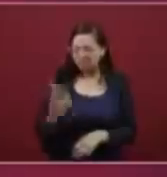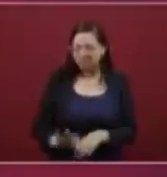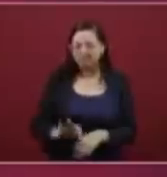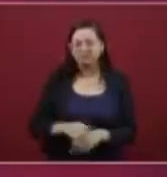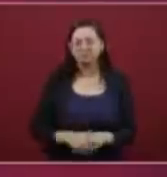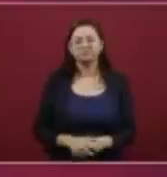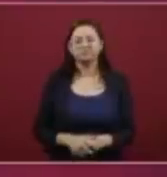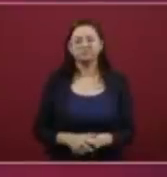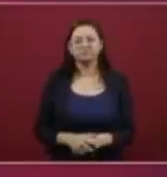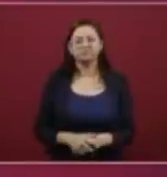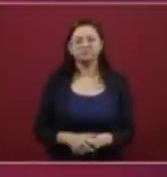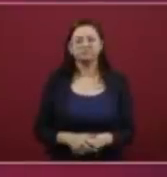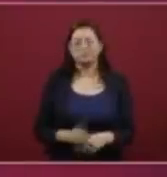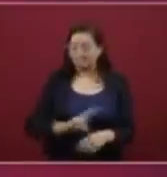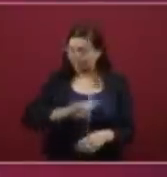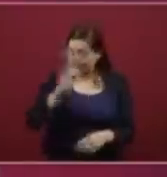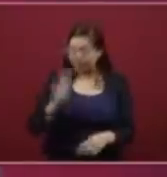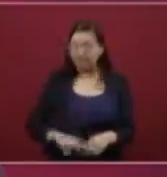empleo pleno.